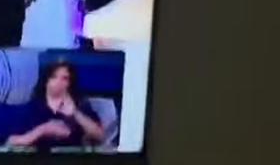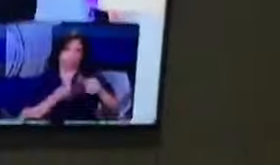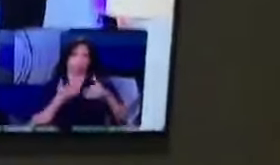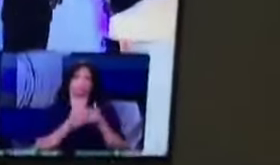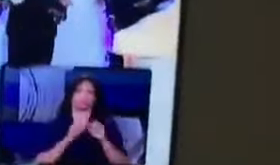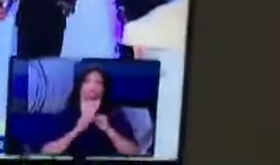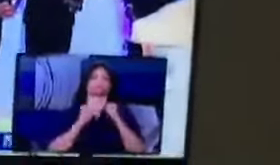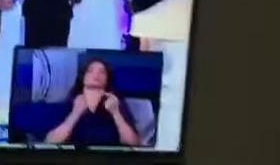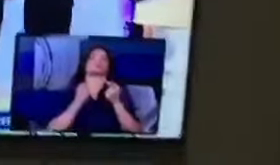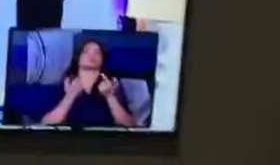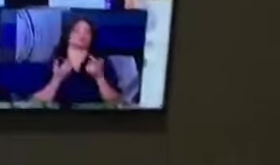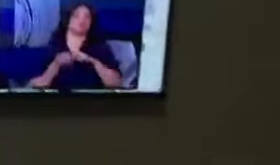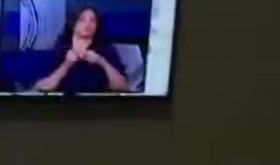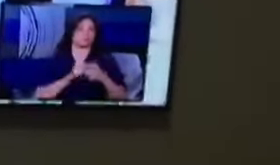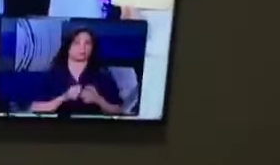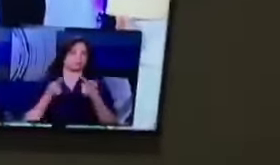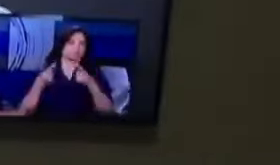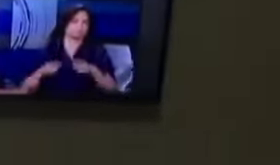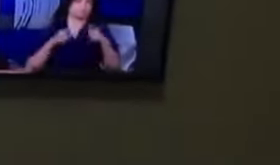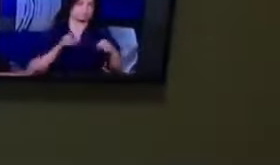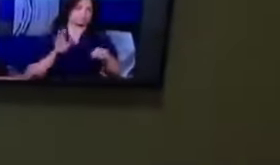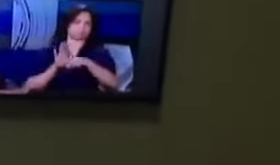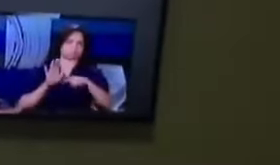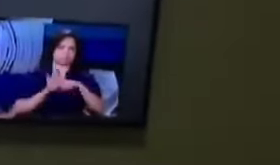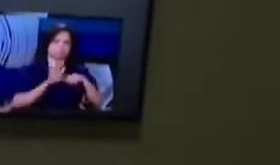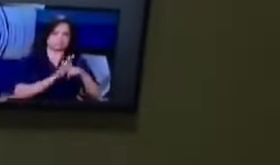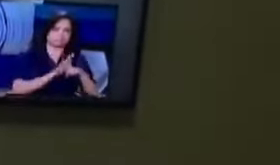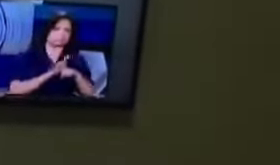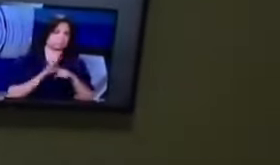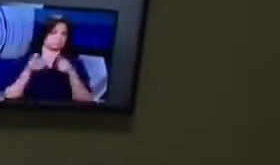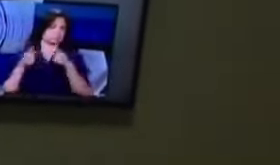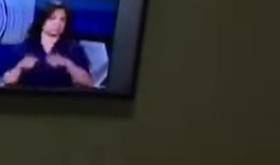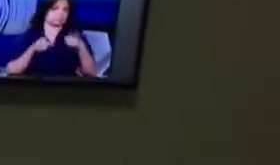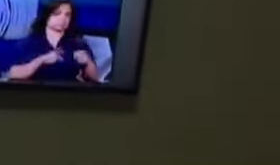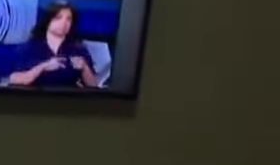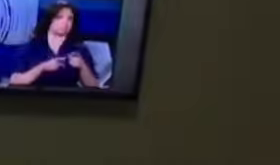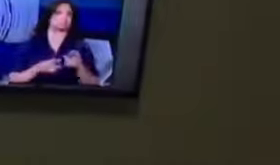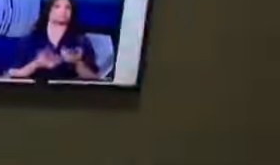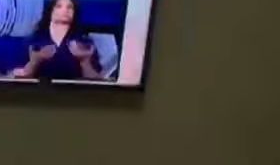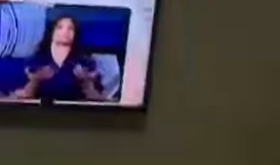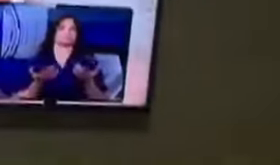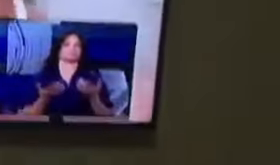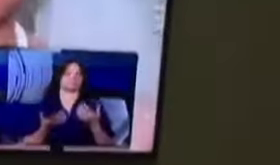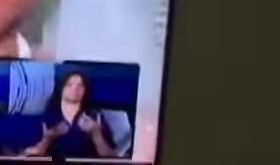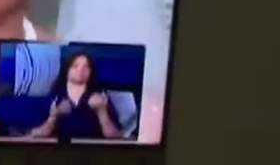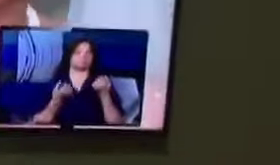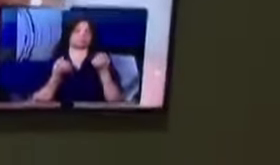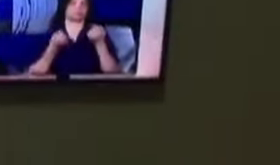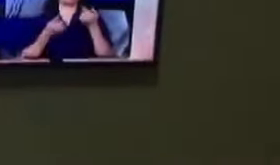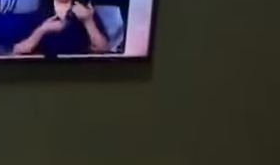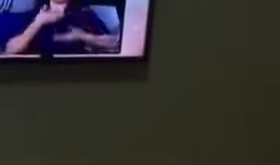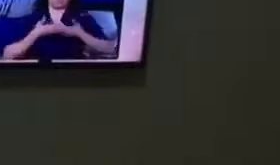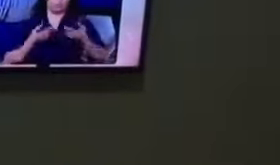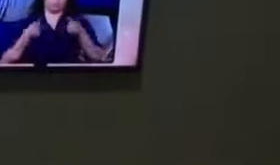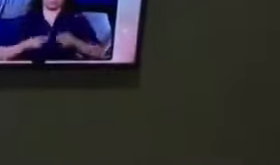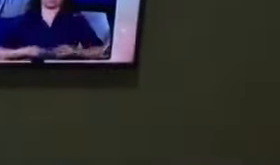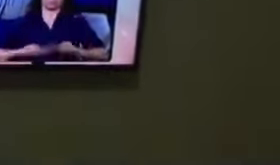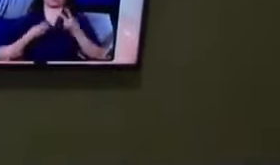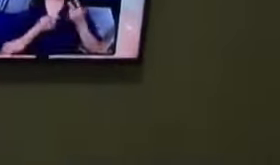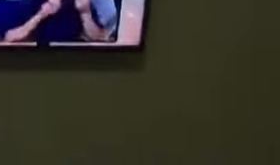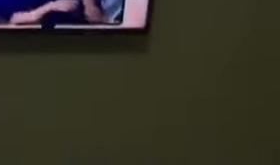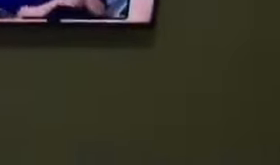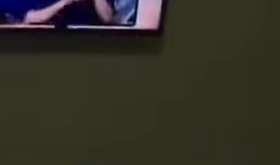a la sociedad ante los tantos actos negativos que actualmente la sacuden. Es decir, yo tuve muchas etapas en mi vida, pero